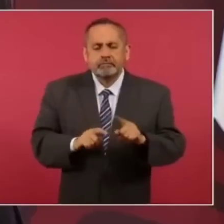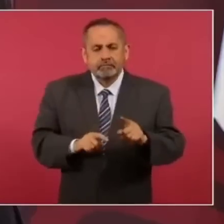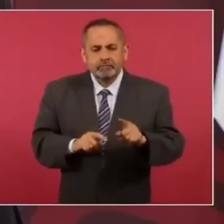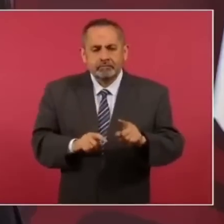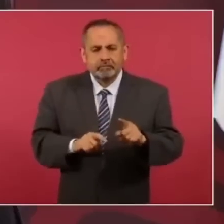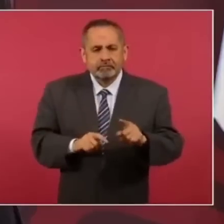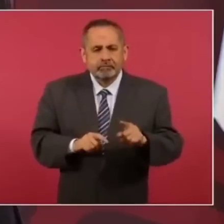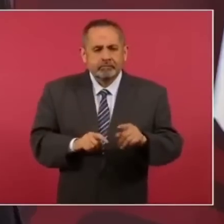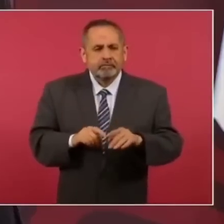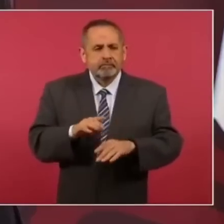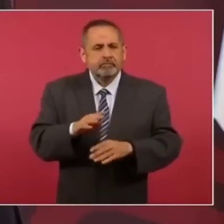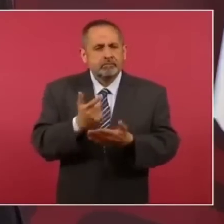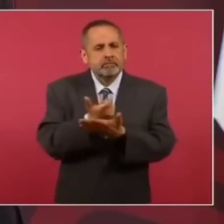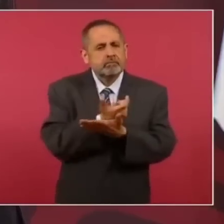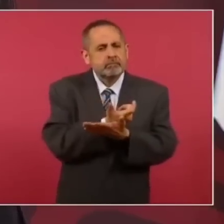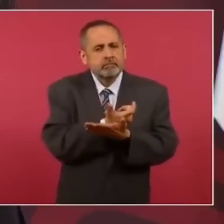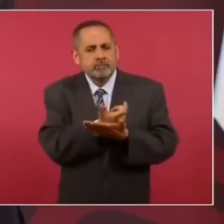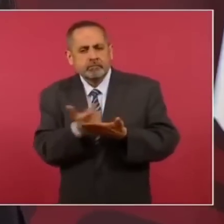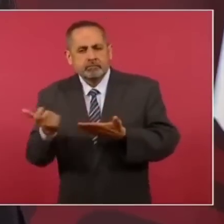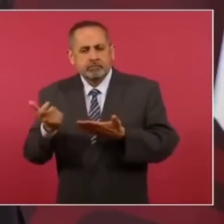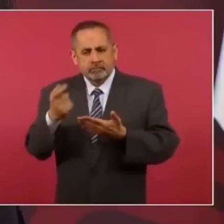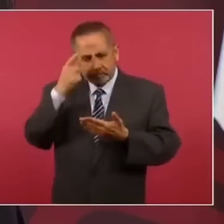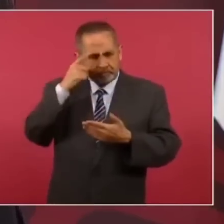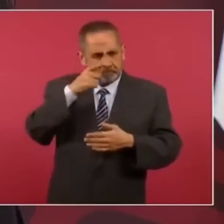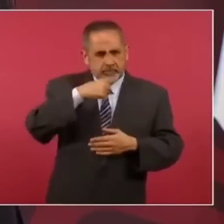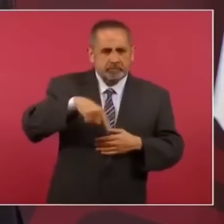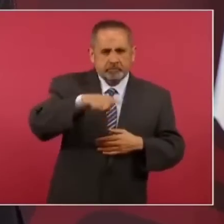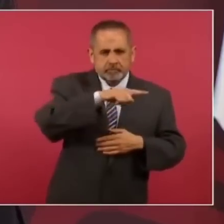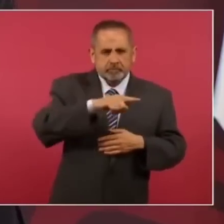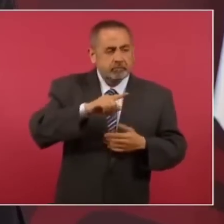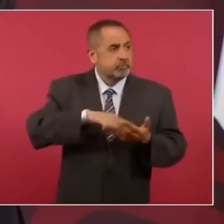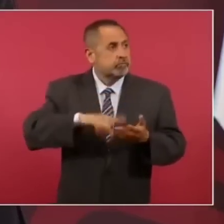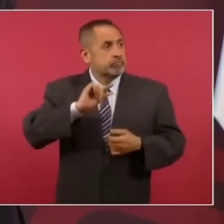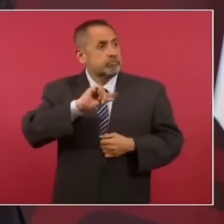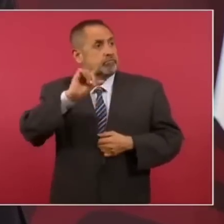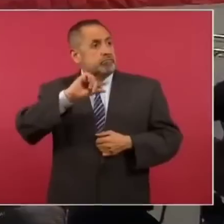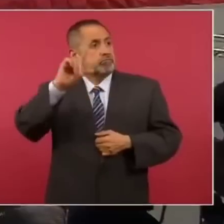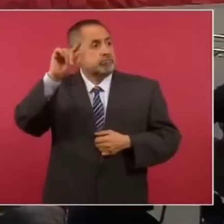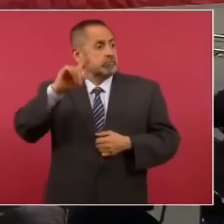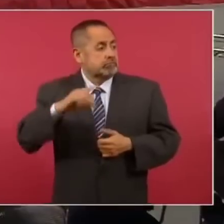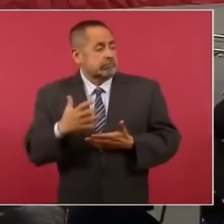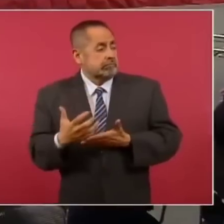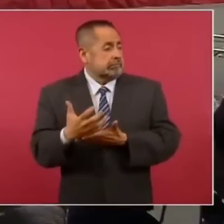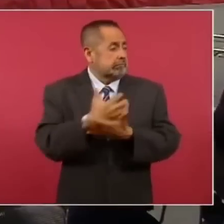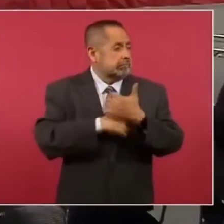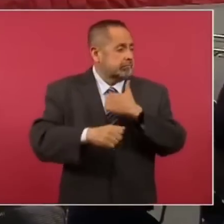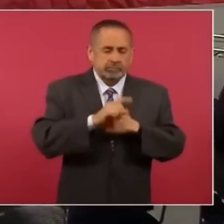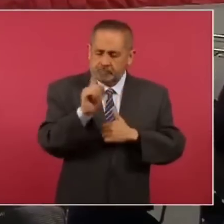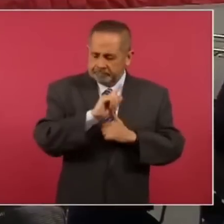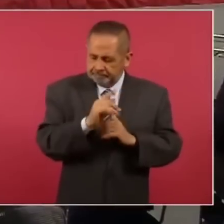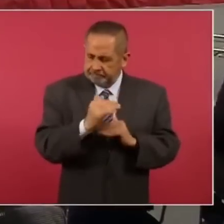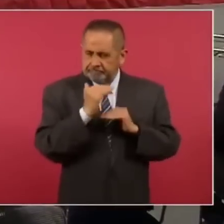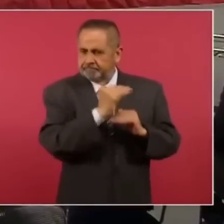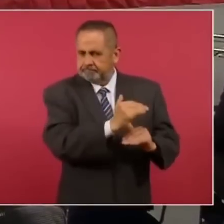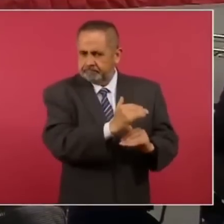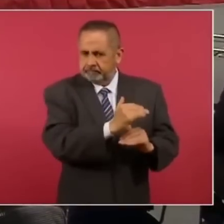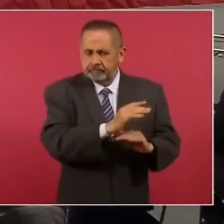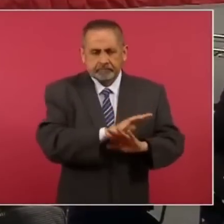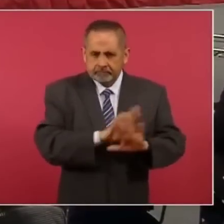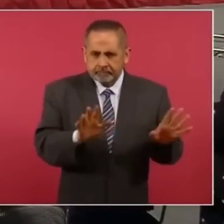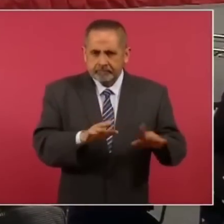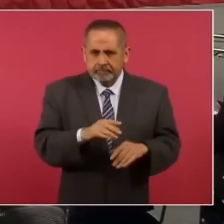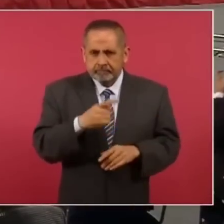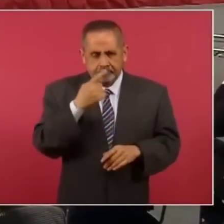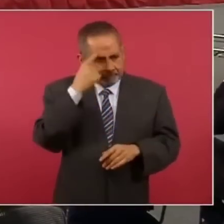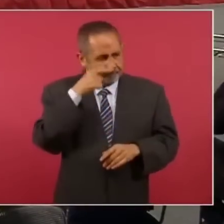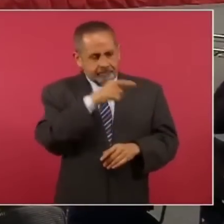los sueldos de los altos funcionarios públicos y no permitir